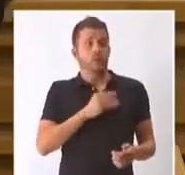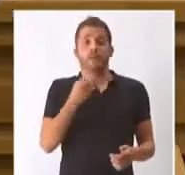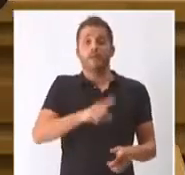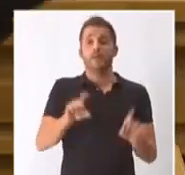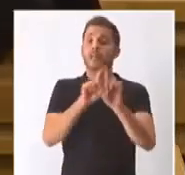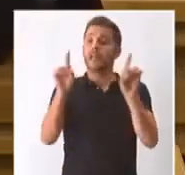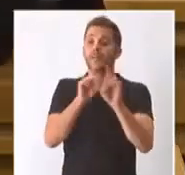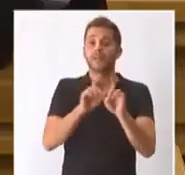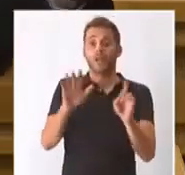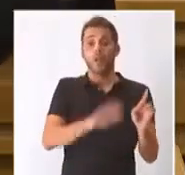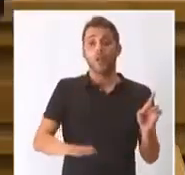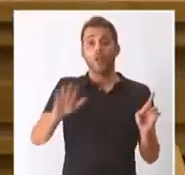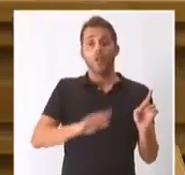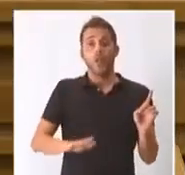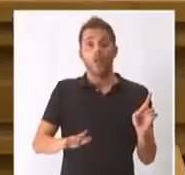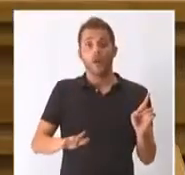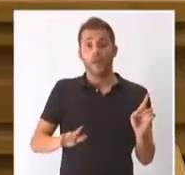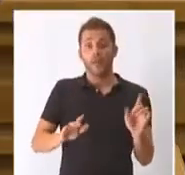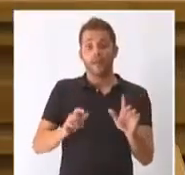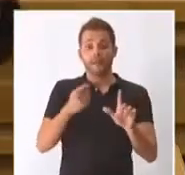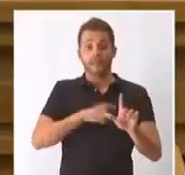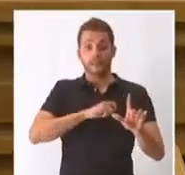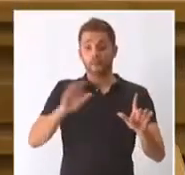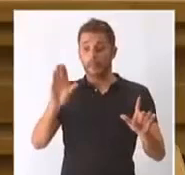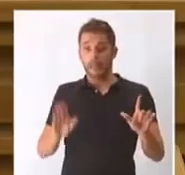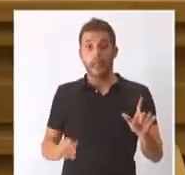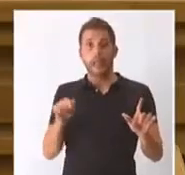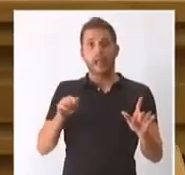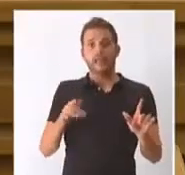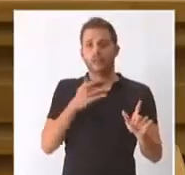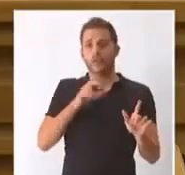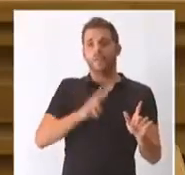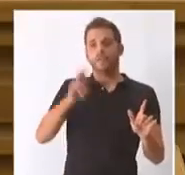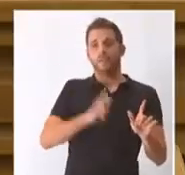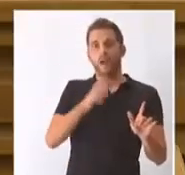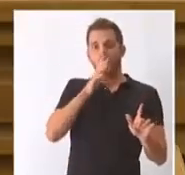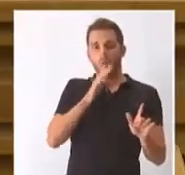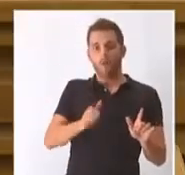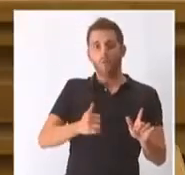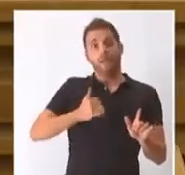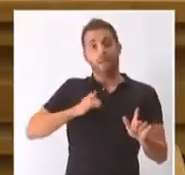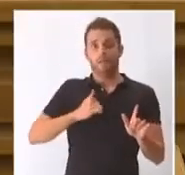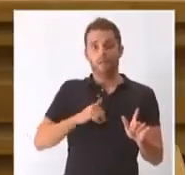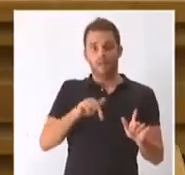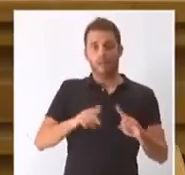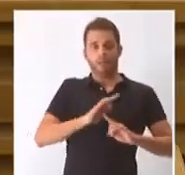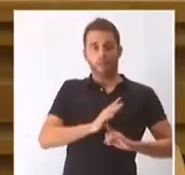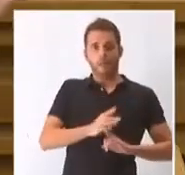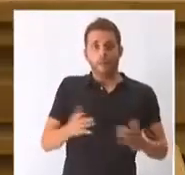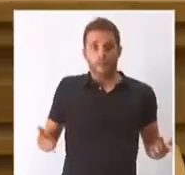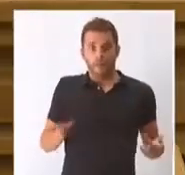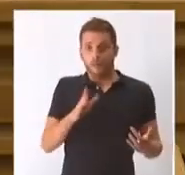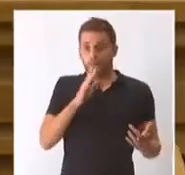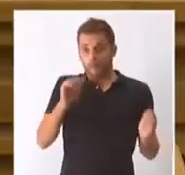que con no tener suficiente aguadilla se están viniendo a comprar las de la mancha los acuíferos sobreexplotados porque evidentemente así no